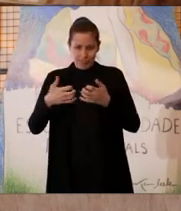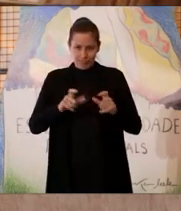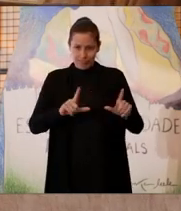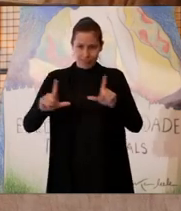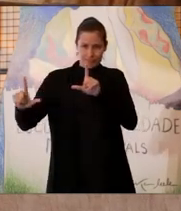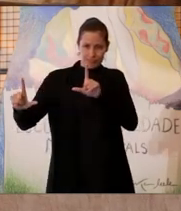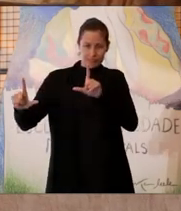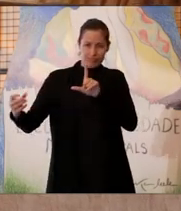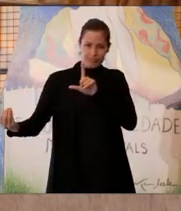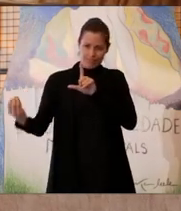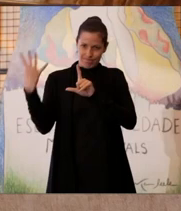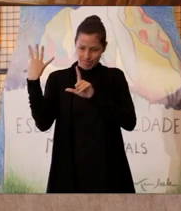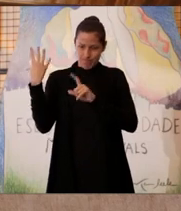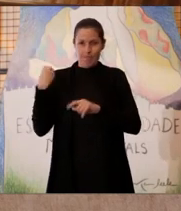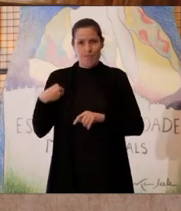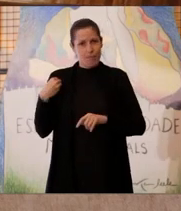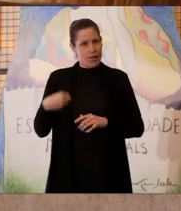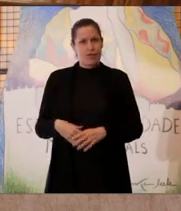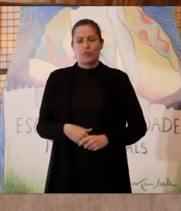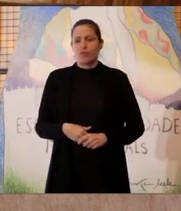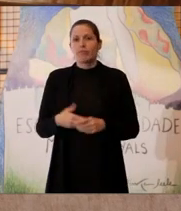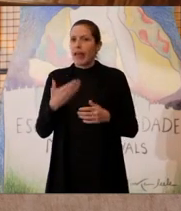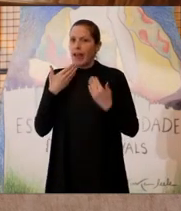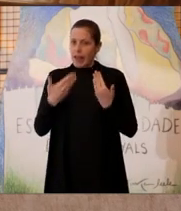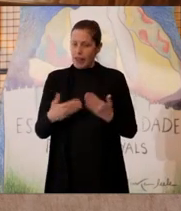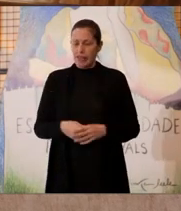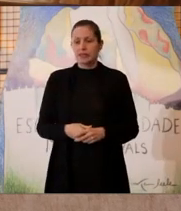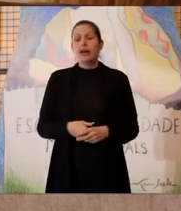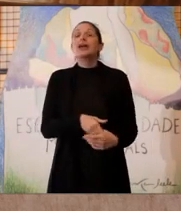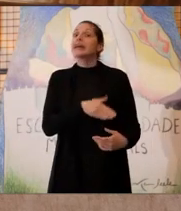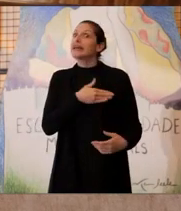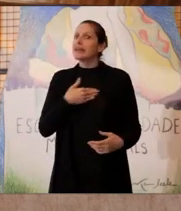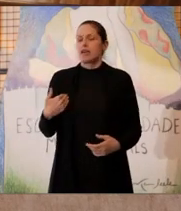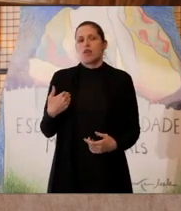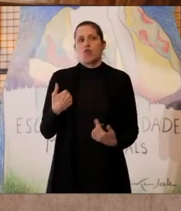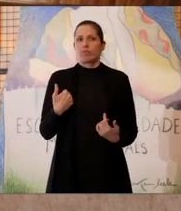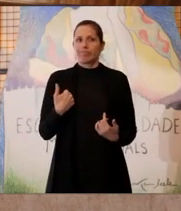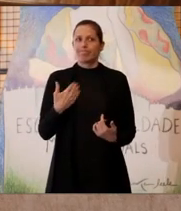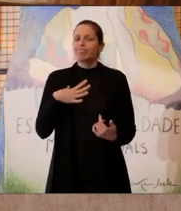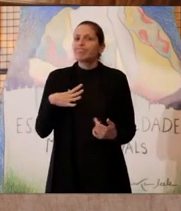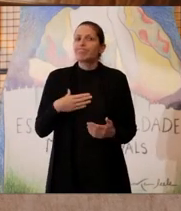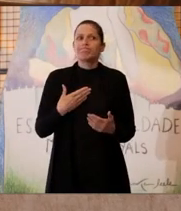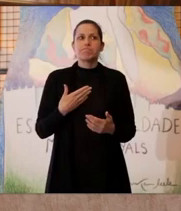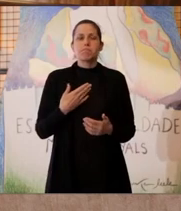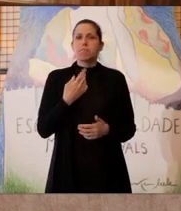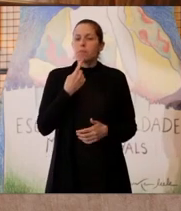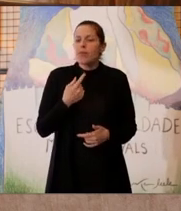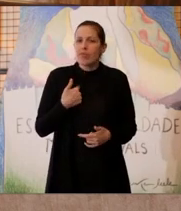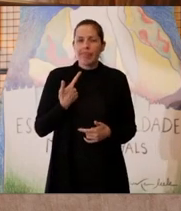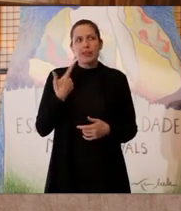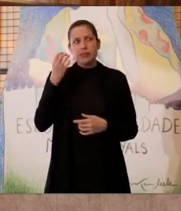Me gustaría que pudieras decirme si tú